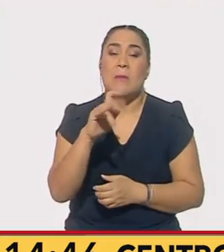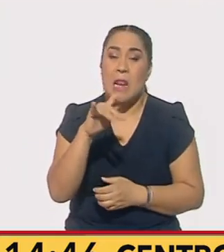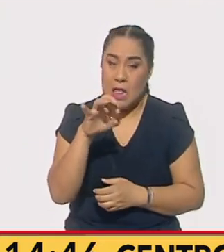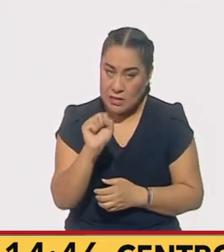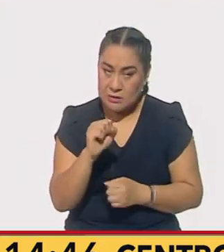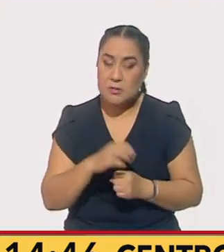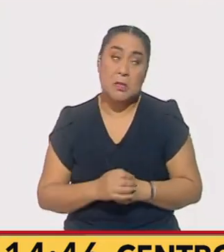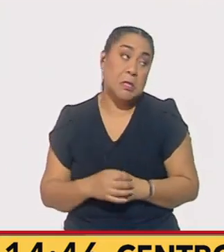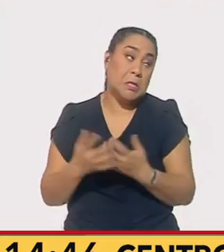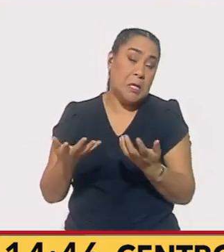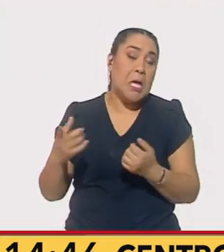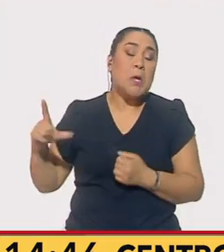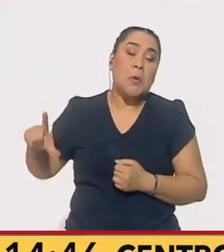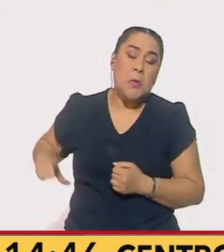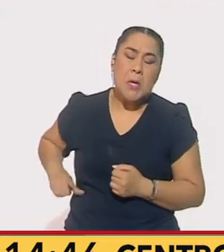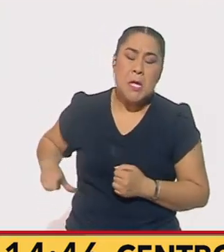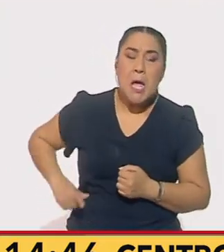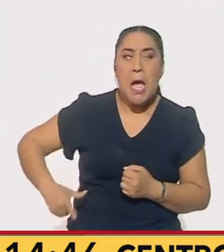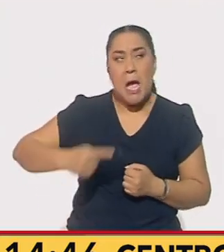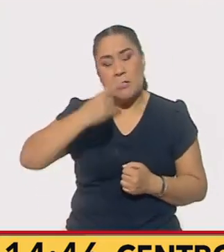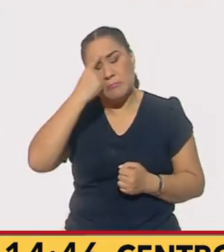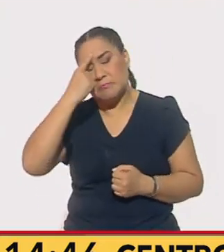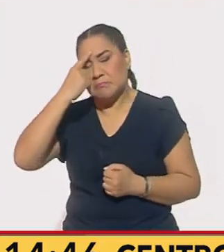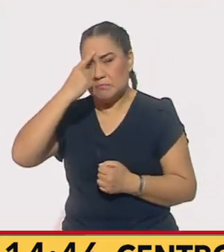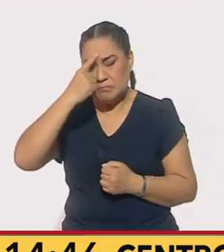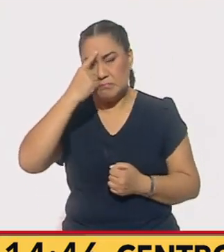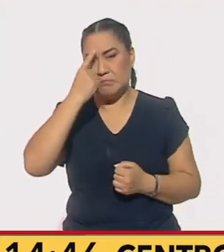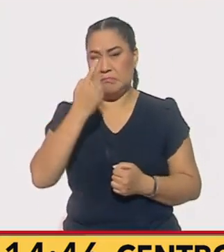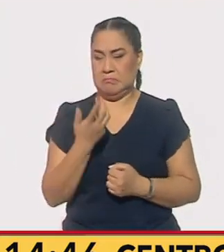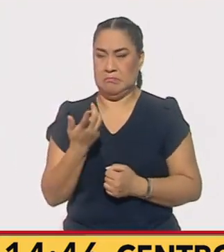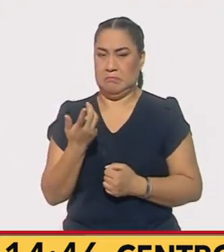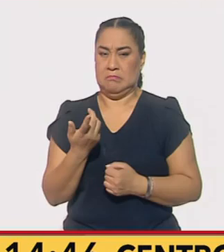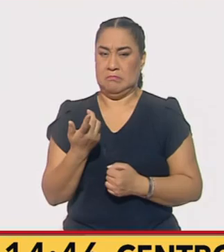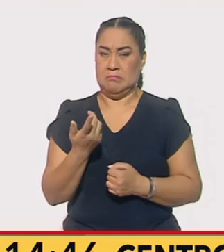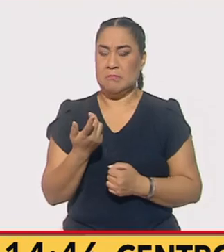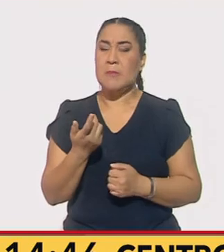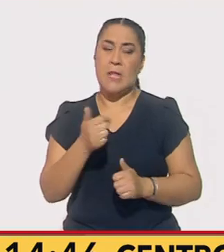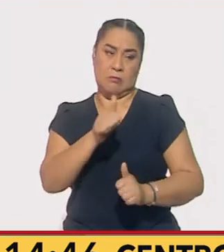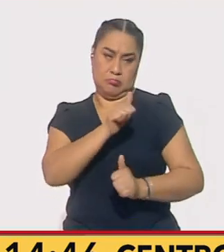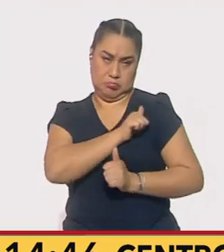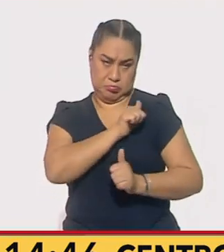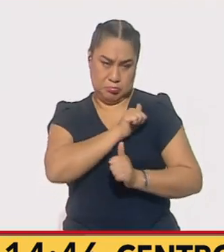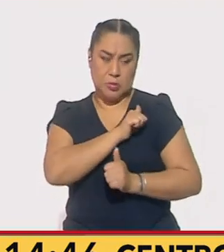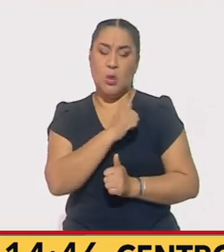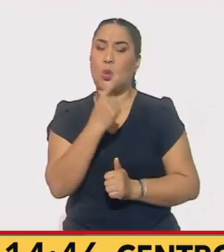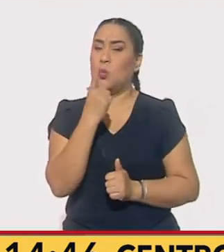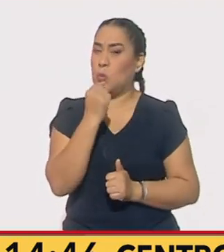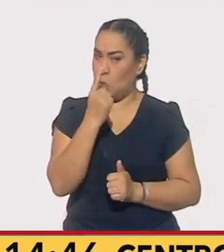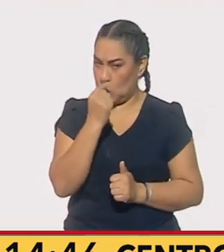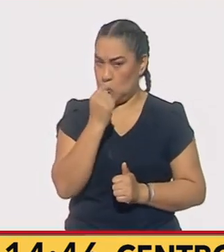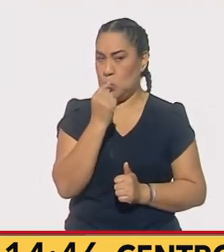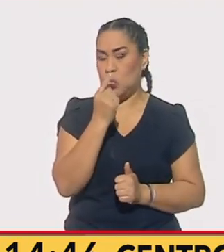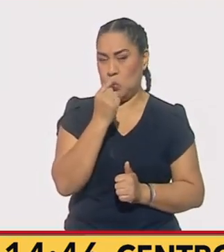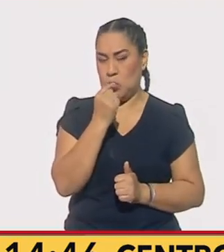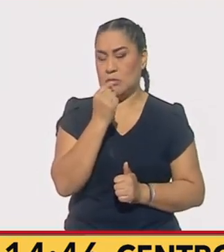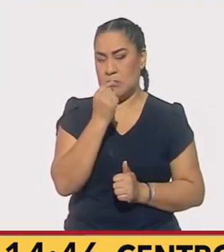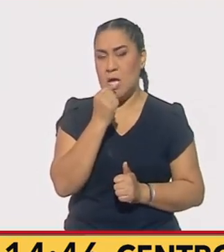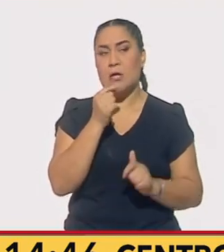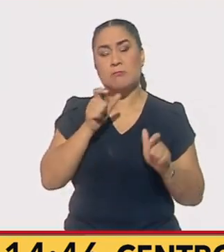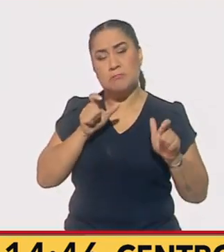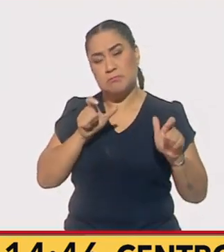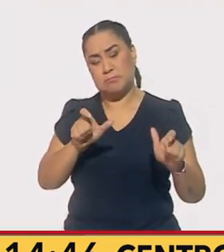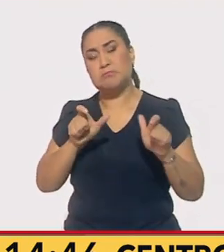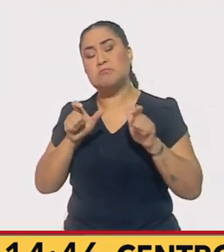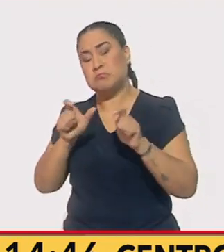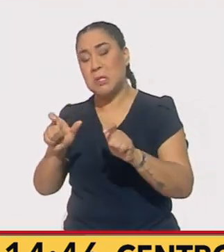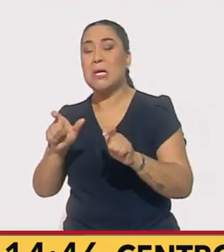de repente, pues es actuar con organizaciones militares, policías civiles, y se dan